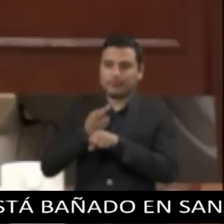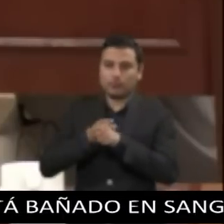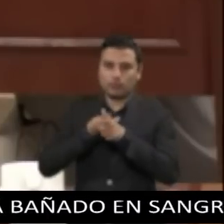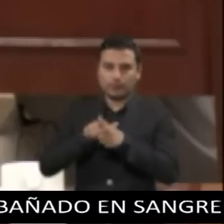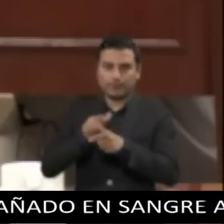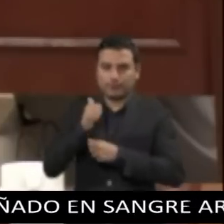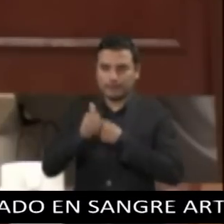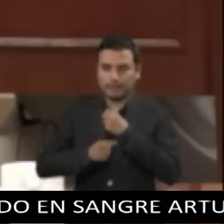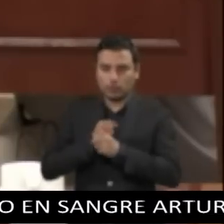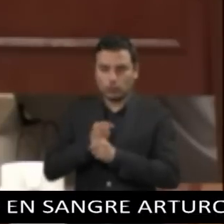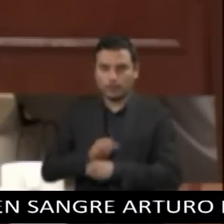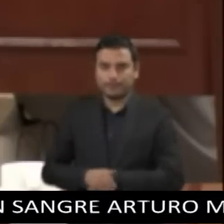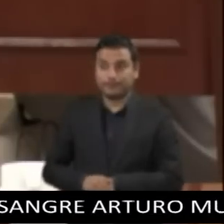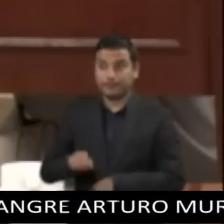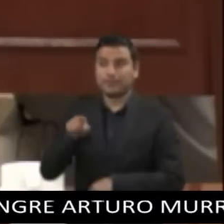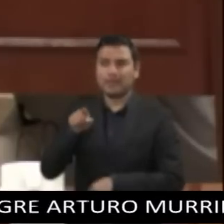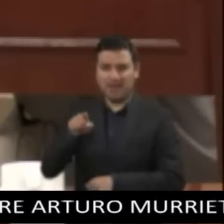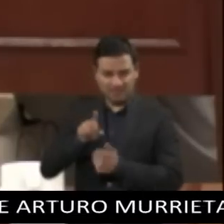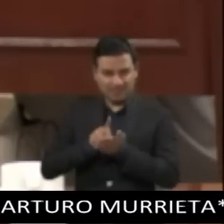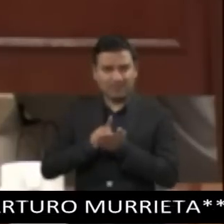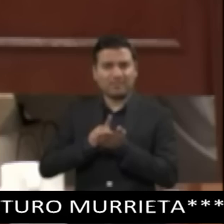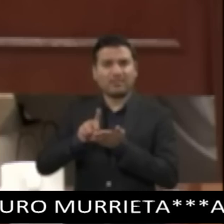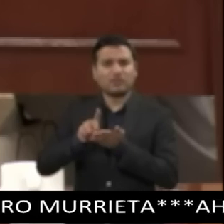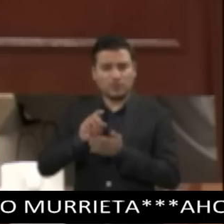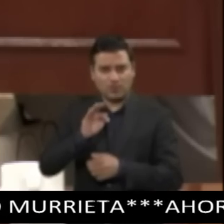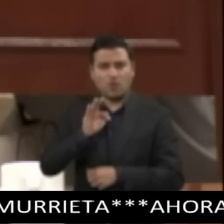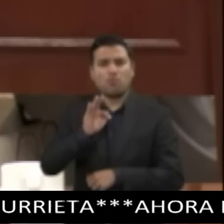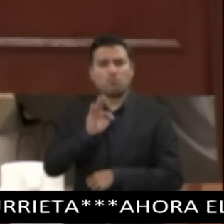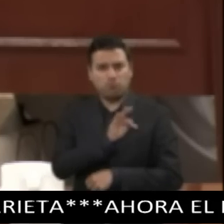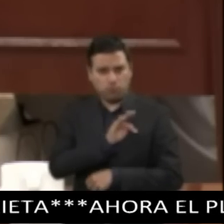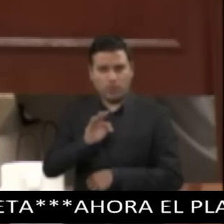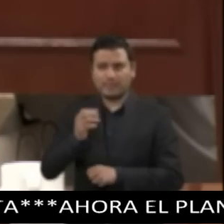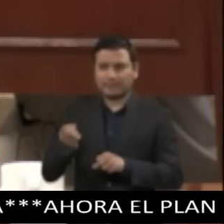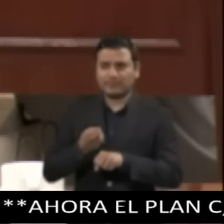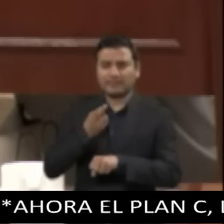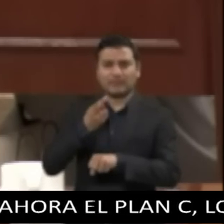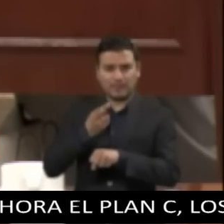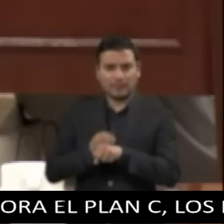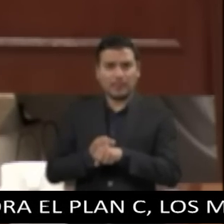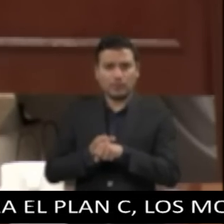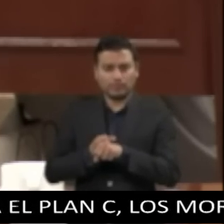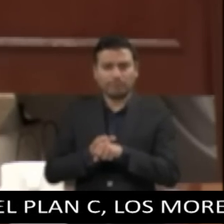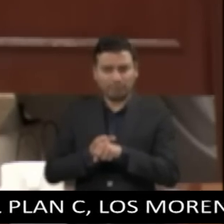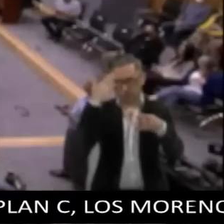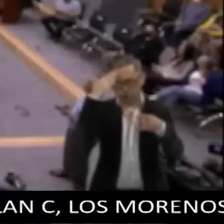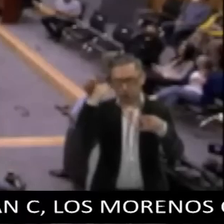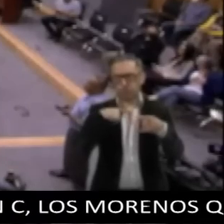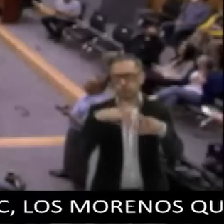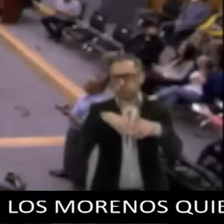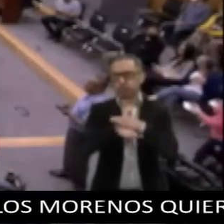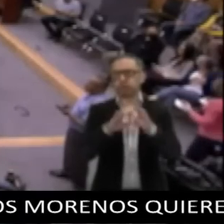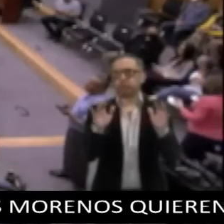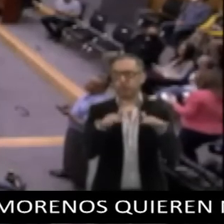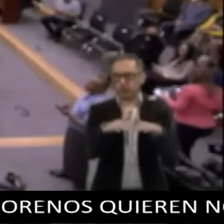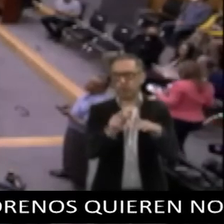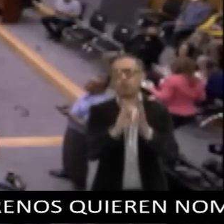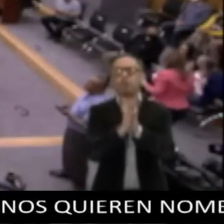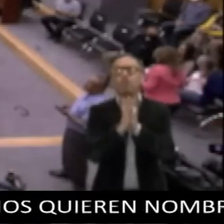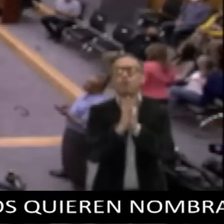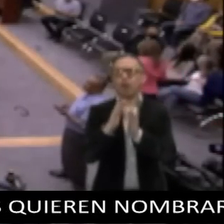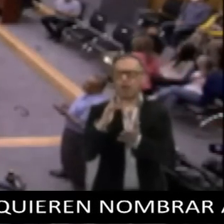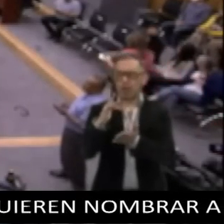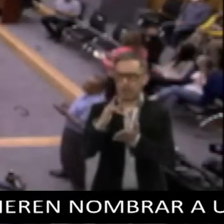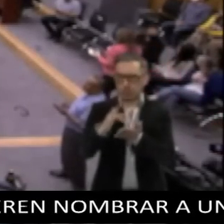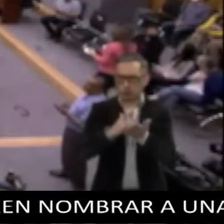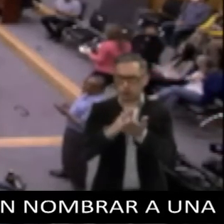comité para que hubiera esta posibilidad eh Porque pudo haber sido todavía mucho más fuerte la presencia de candidatos solamente